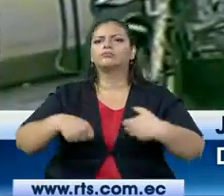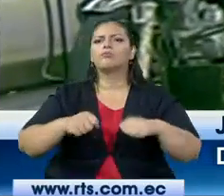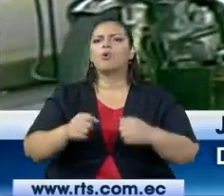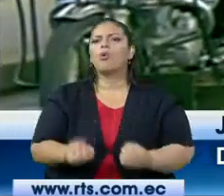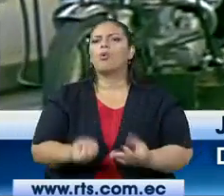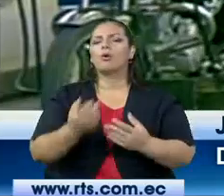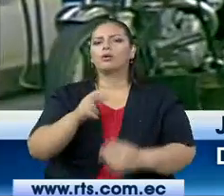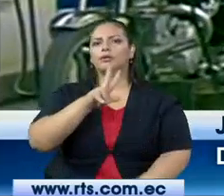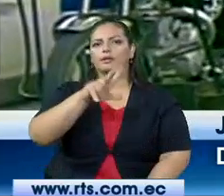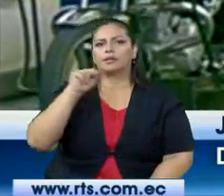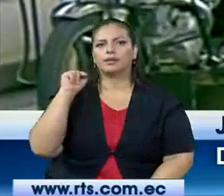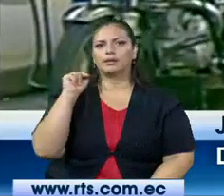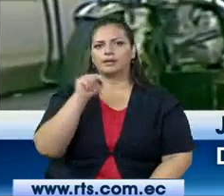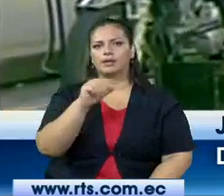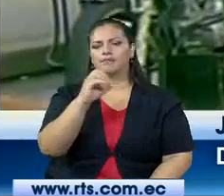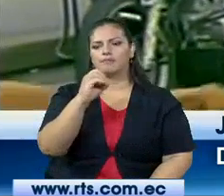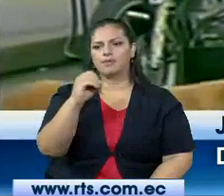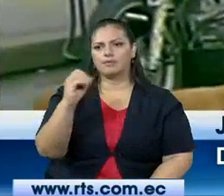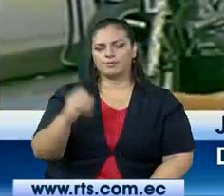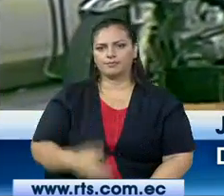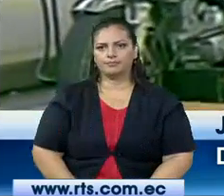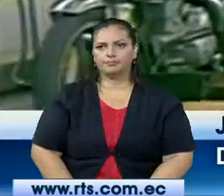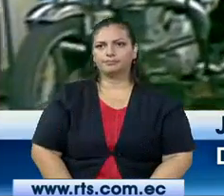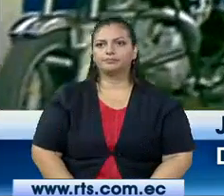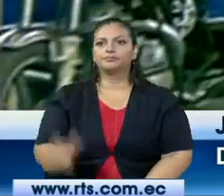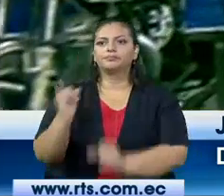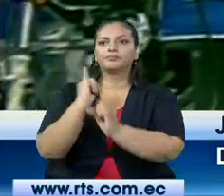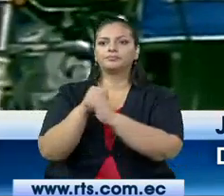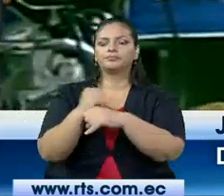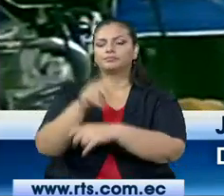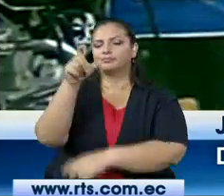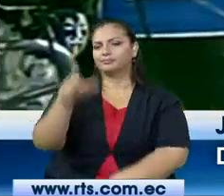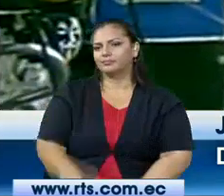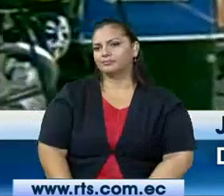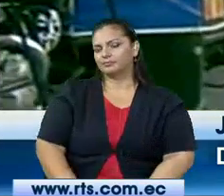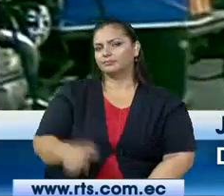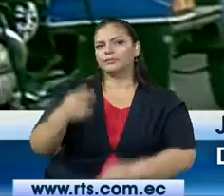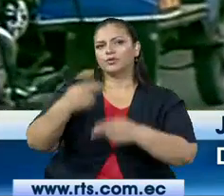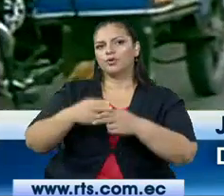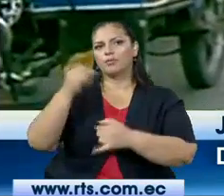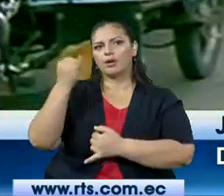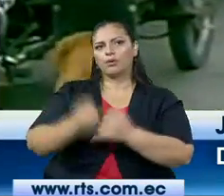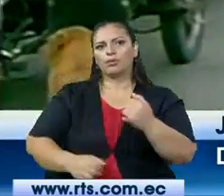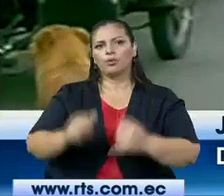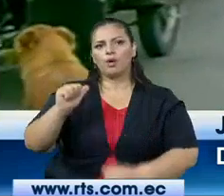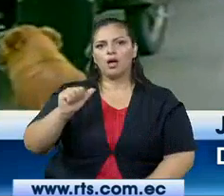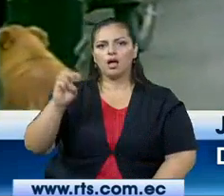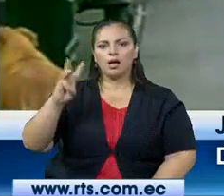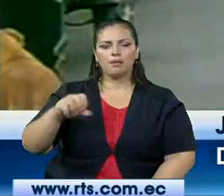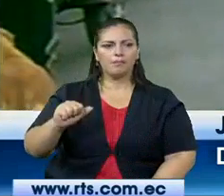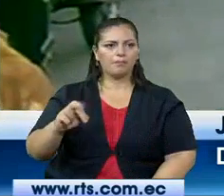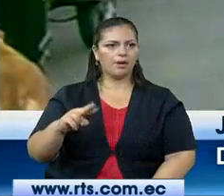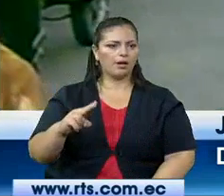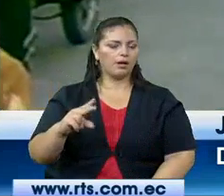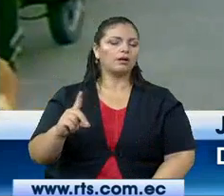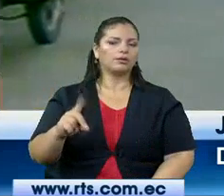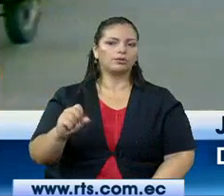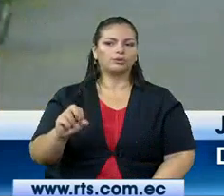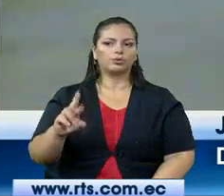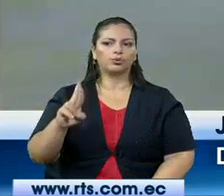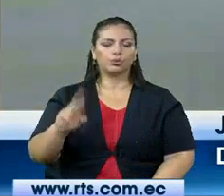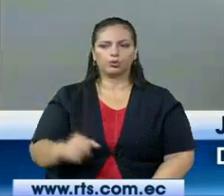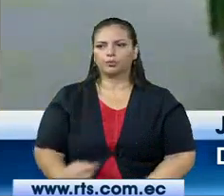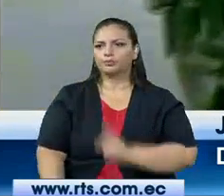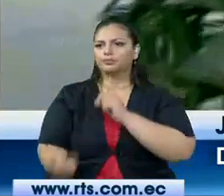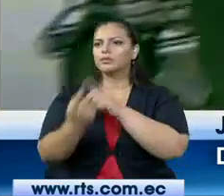ingeniero Fernando Amador. Él es el director de Transporte Público de la ciudad de Guayaquil. Ingeniero, muy buenos días. Esta novedad,